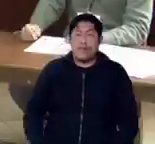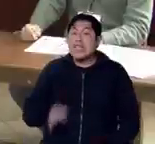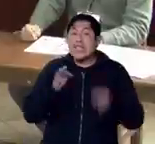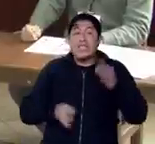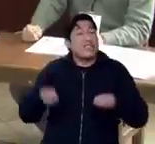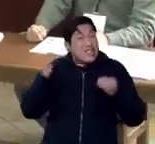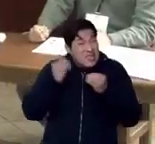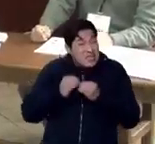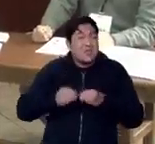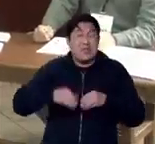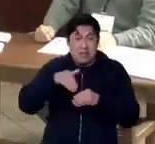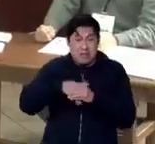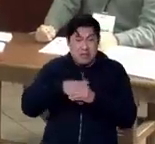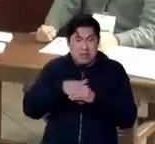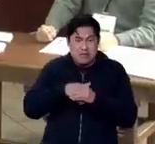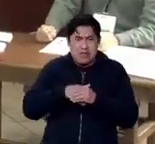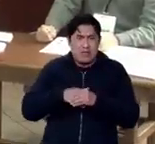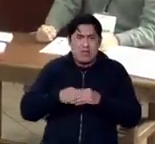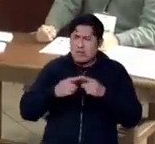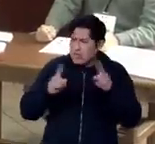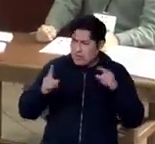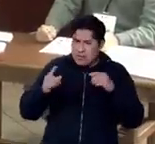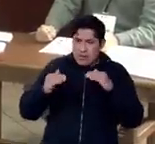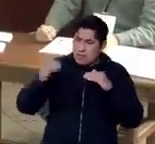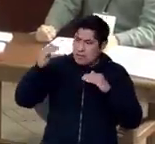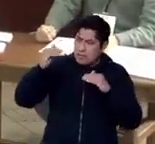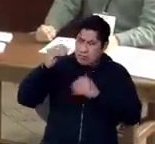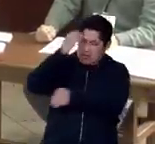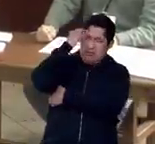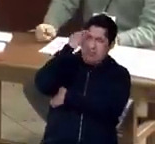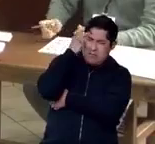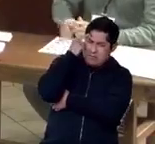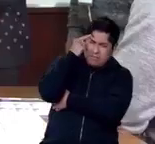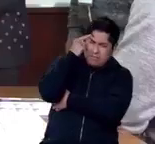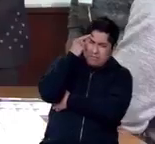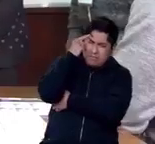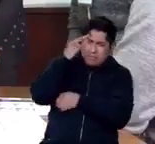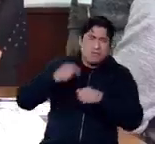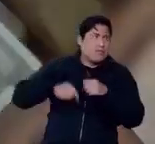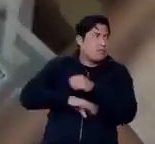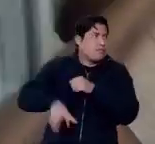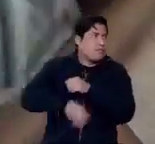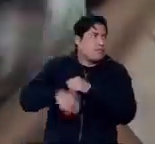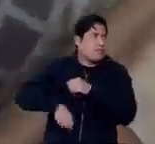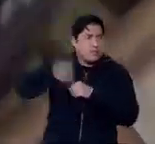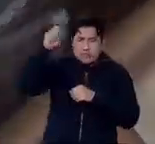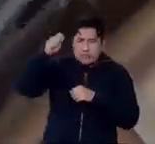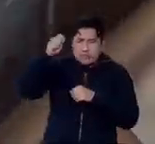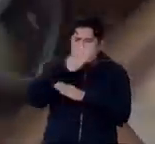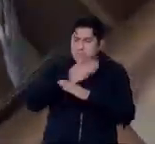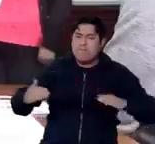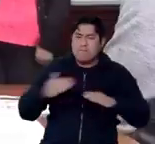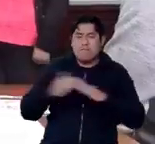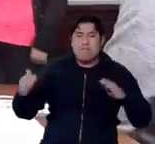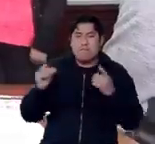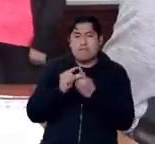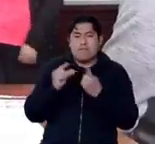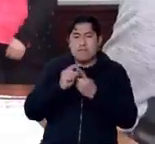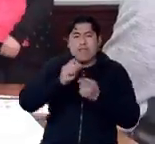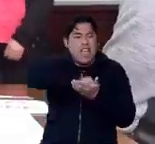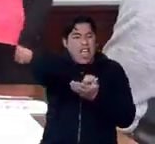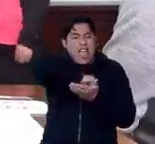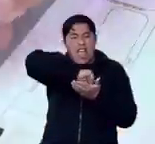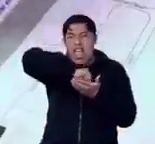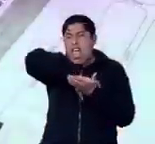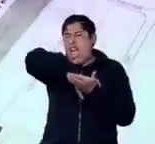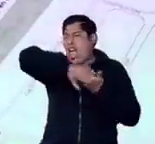índice. Si hubieran más papeletas que electores que emitieron su voto, se debe extraer al azar el número de papeletas excedentes y anularlas con la